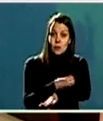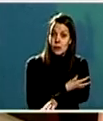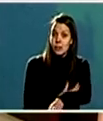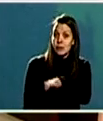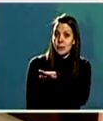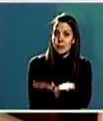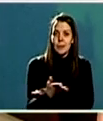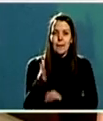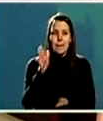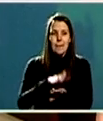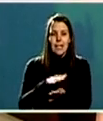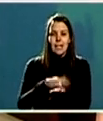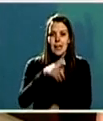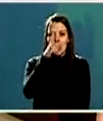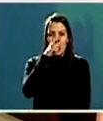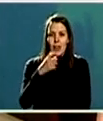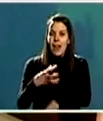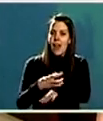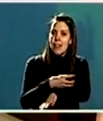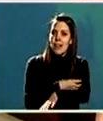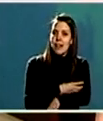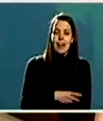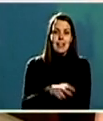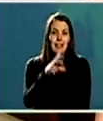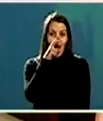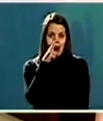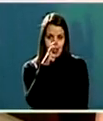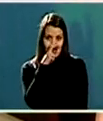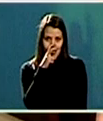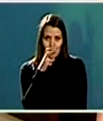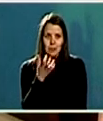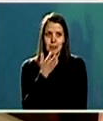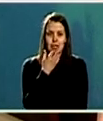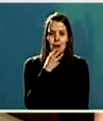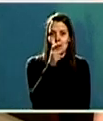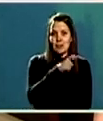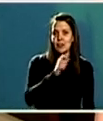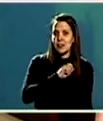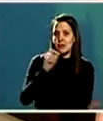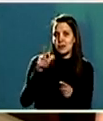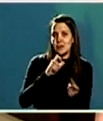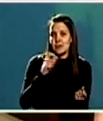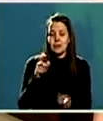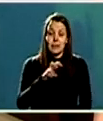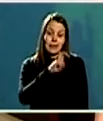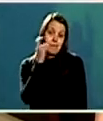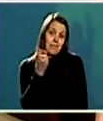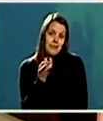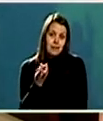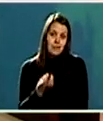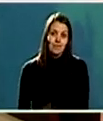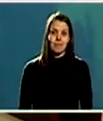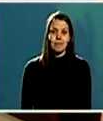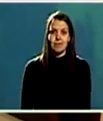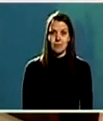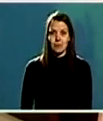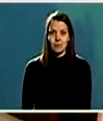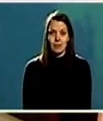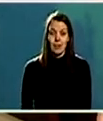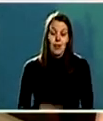trenes antigos un poco a vida que se facía antes a que marchaba que emigraba un poo Us